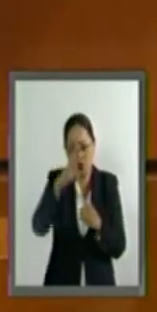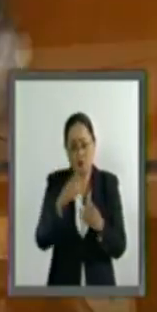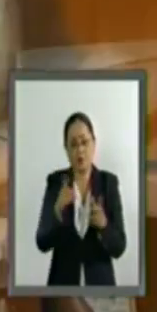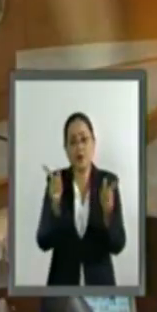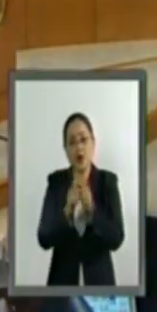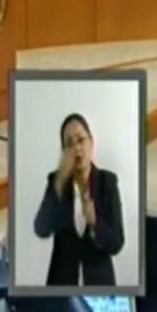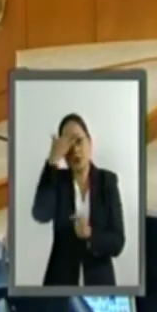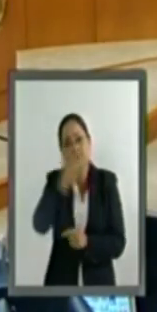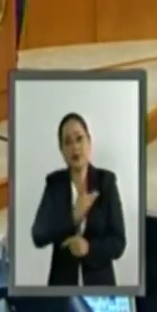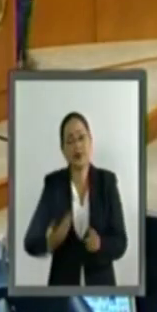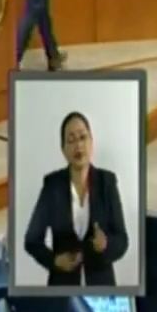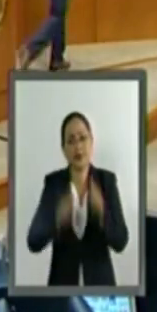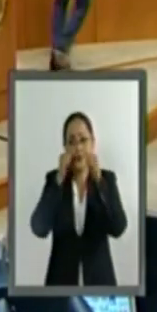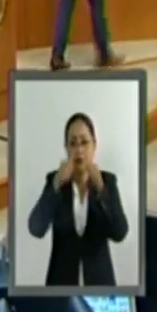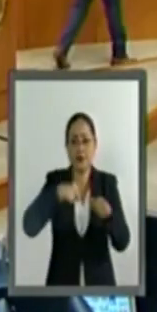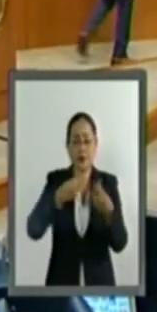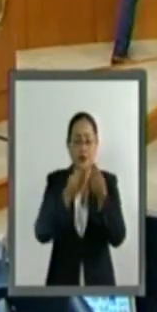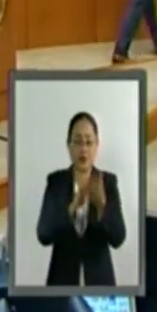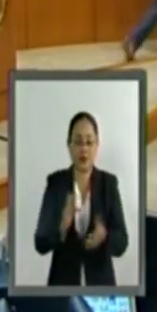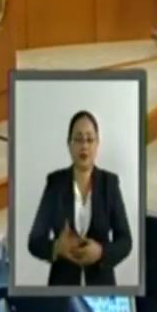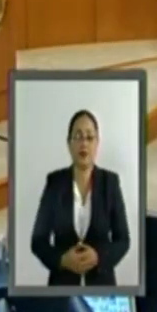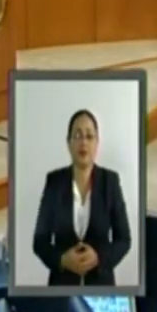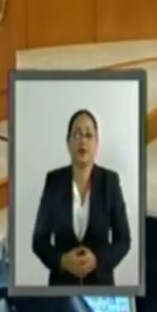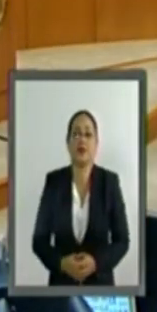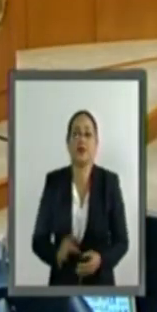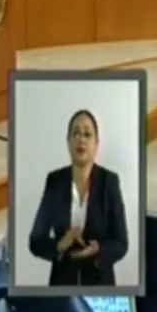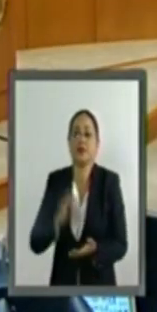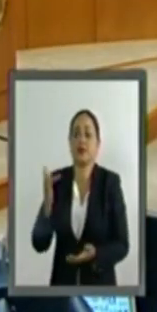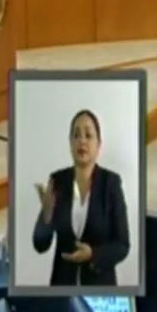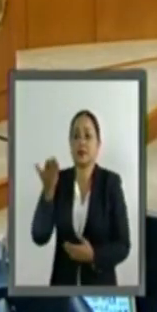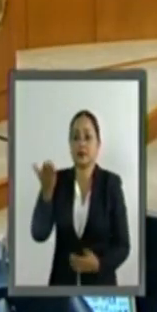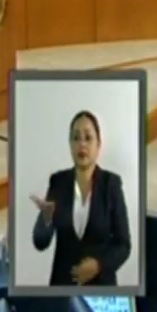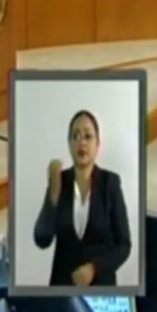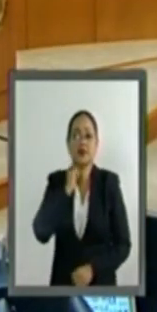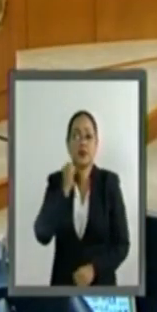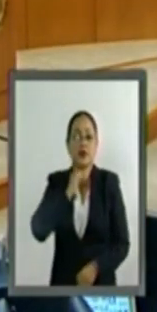Muchas gracias. Muchas gracias, senador Casillas.